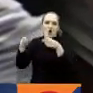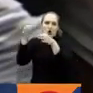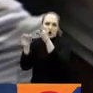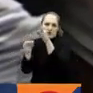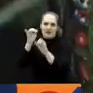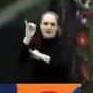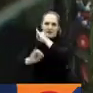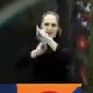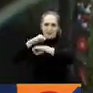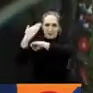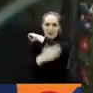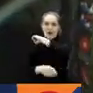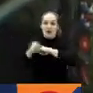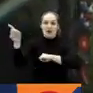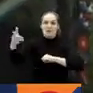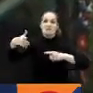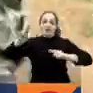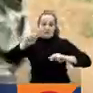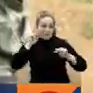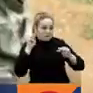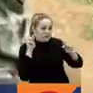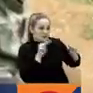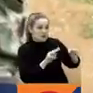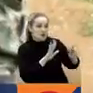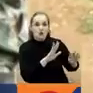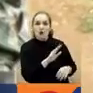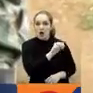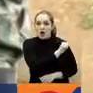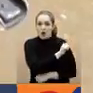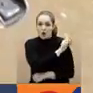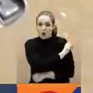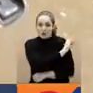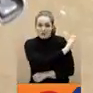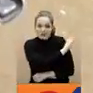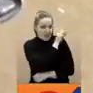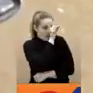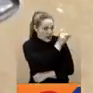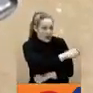permitió sanciones contra integrantes de autodefensas responsables de